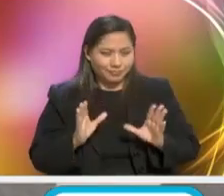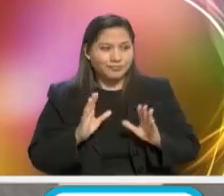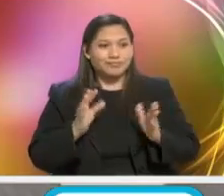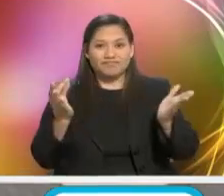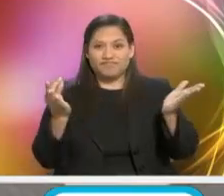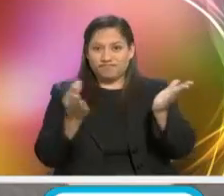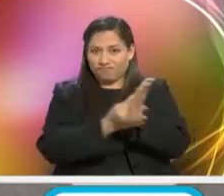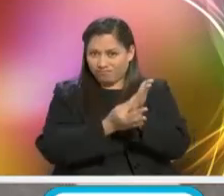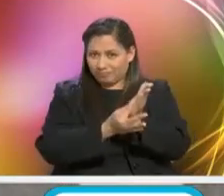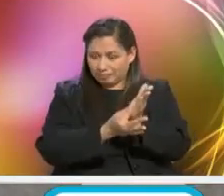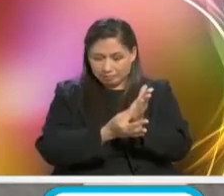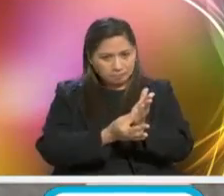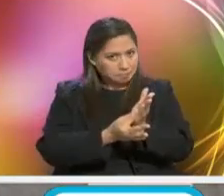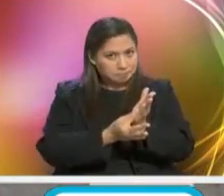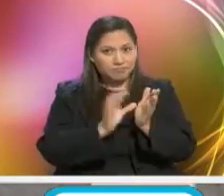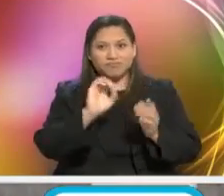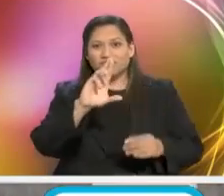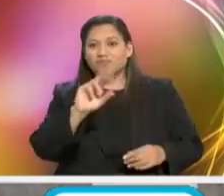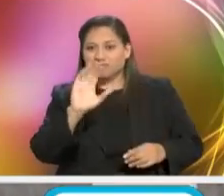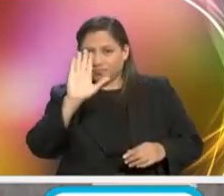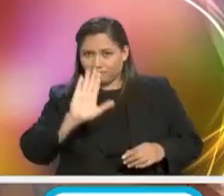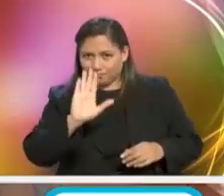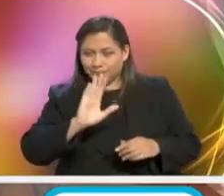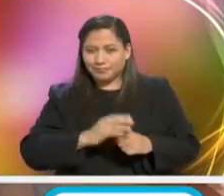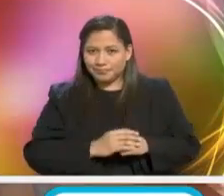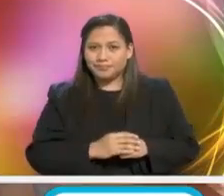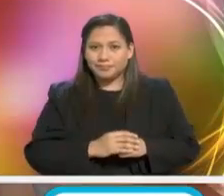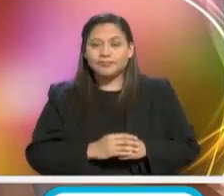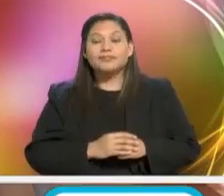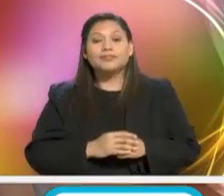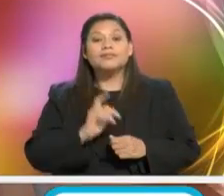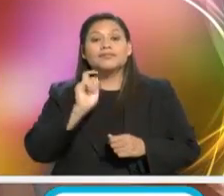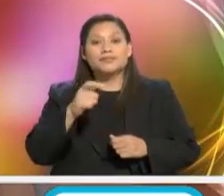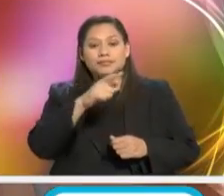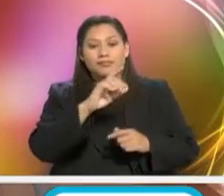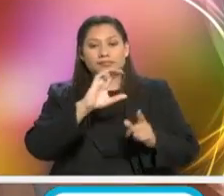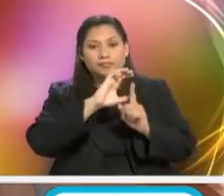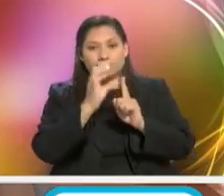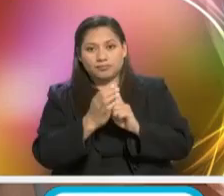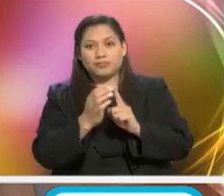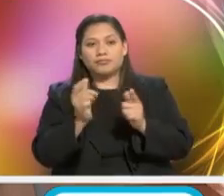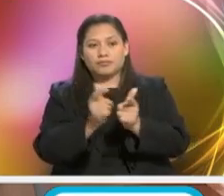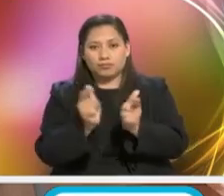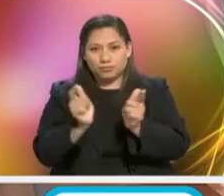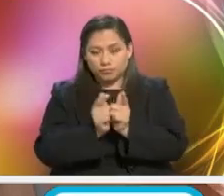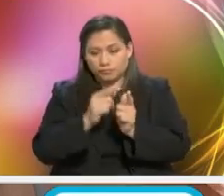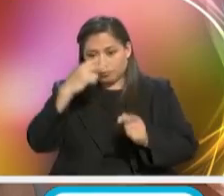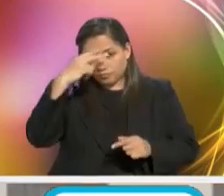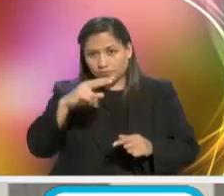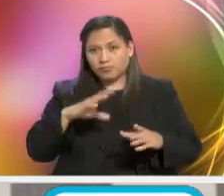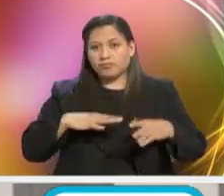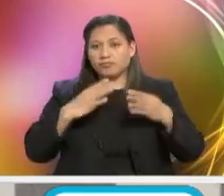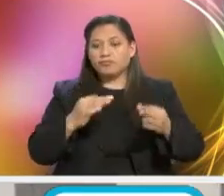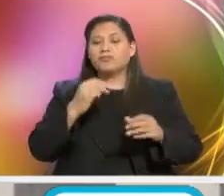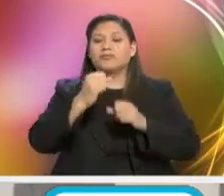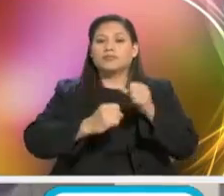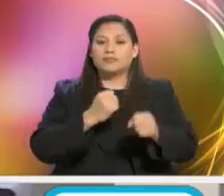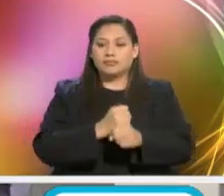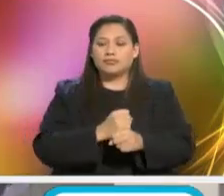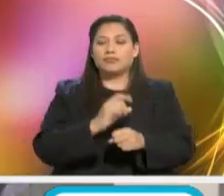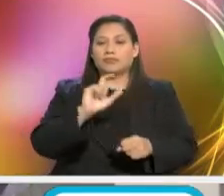acero era pues el gran oro, ¿no? Sí. Entonces la cuestión es que el Comité Olímpico Mexicano en realidad se crea hasta el año de 23.